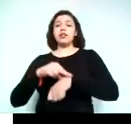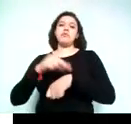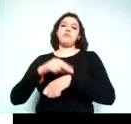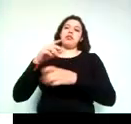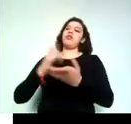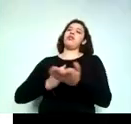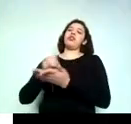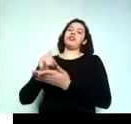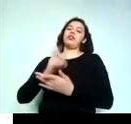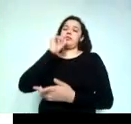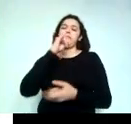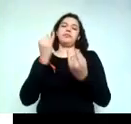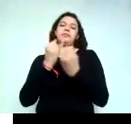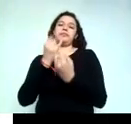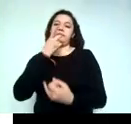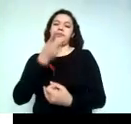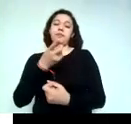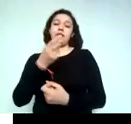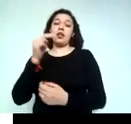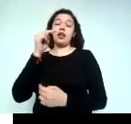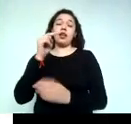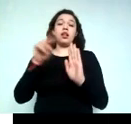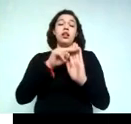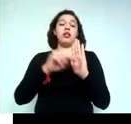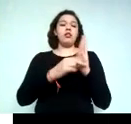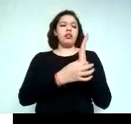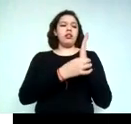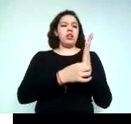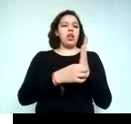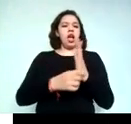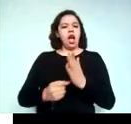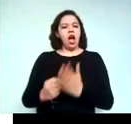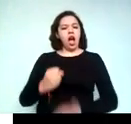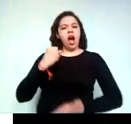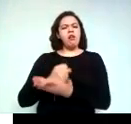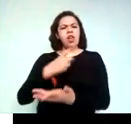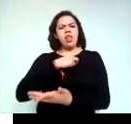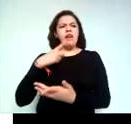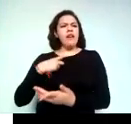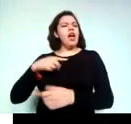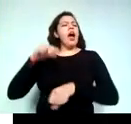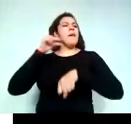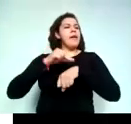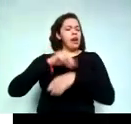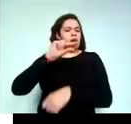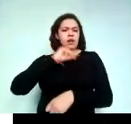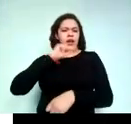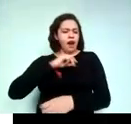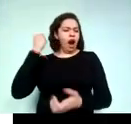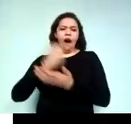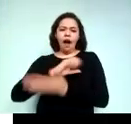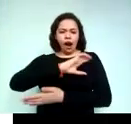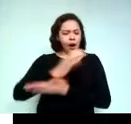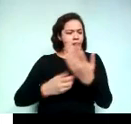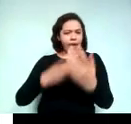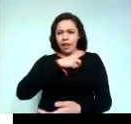decía, la norma nos dice, no nos obliga a decir tienes que hacerlo con un médico privado, tienes que contratar a alguien, tienes